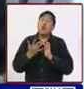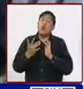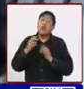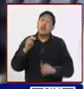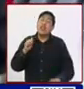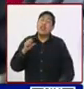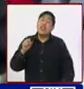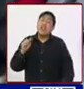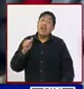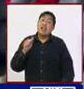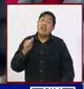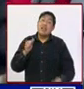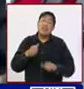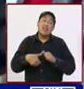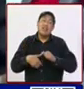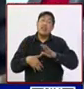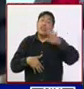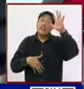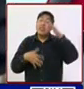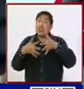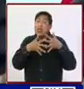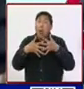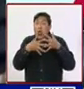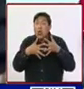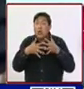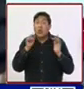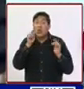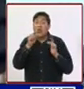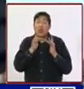la NASA, este centro tecnológico de allá de la NASA?